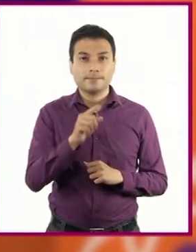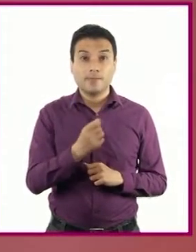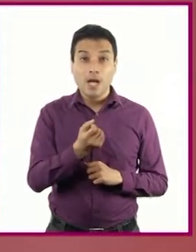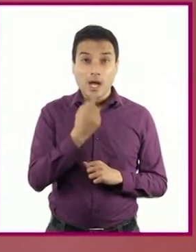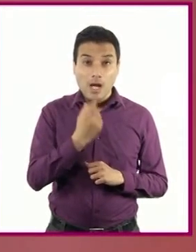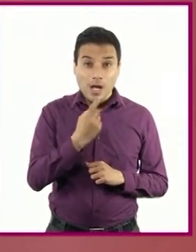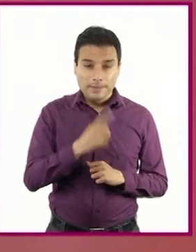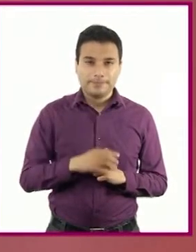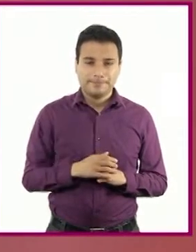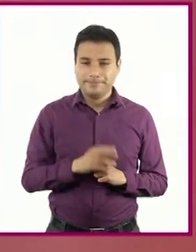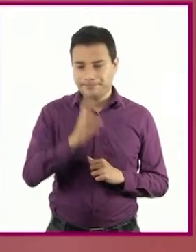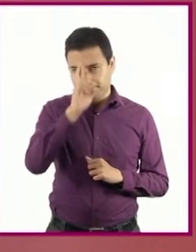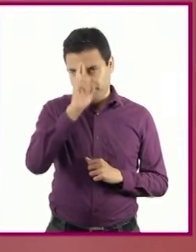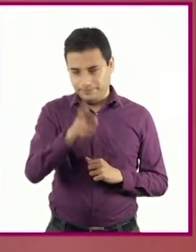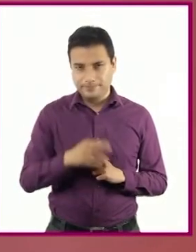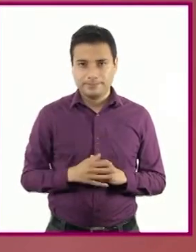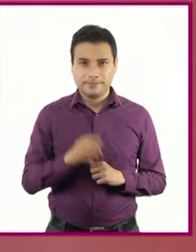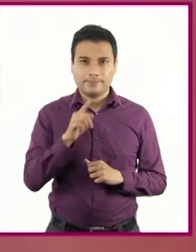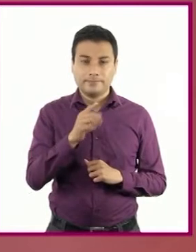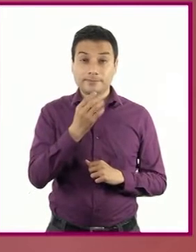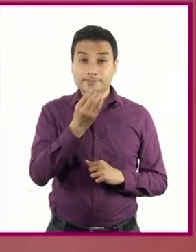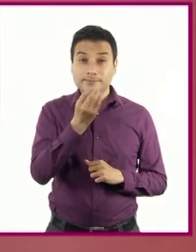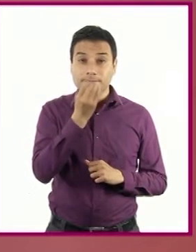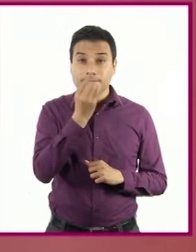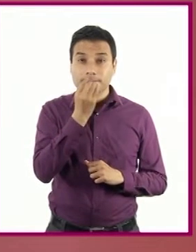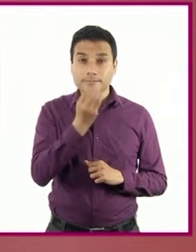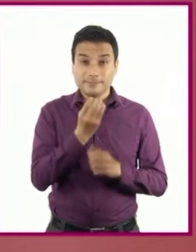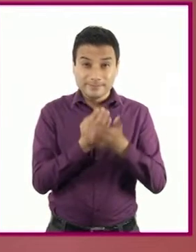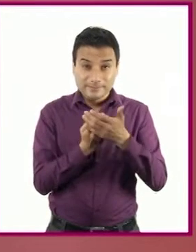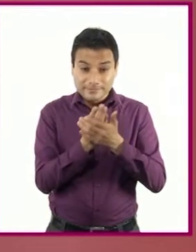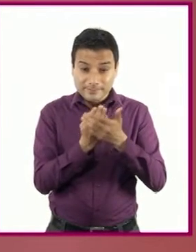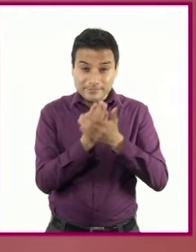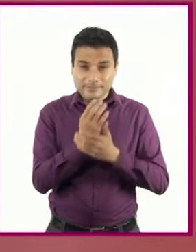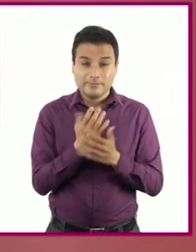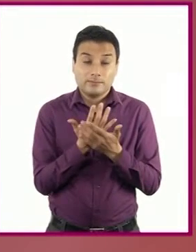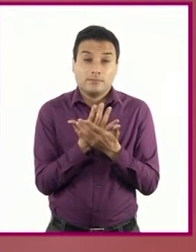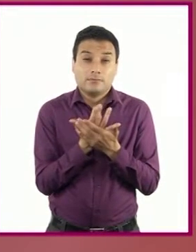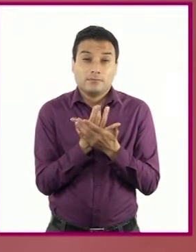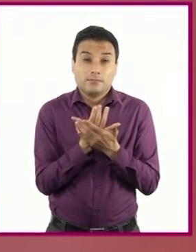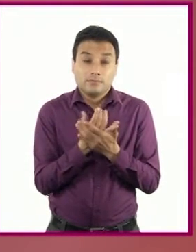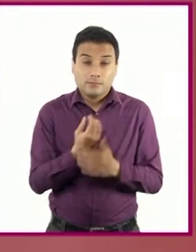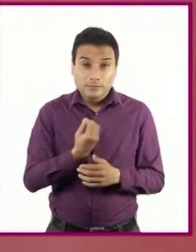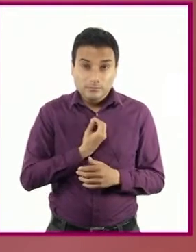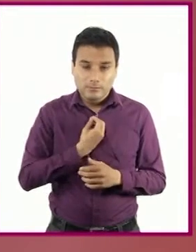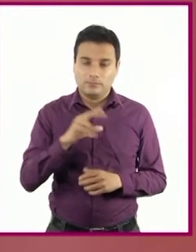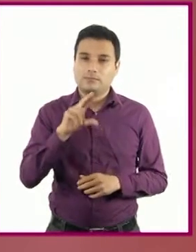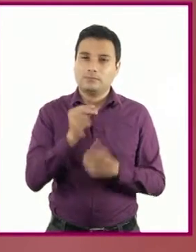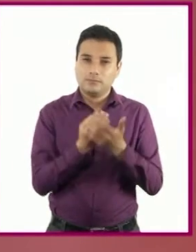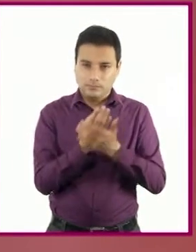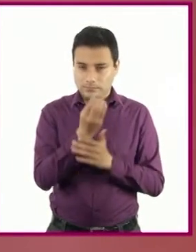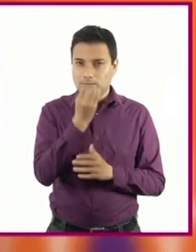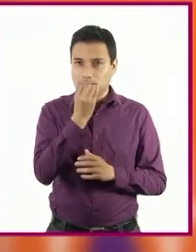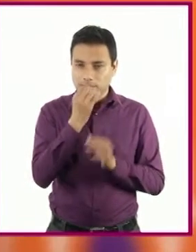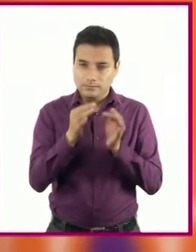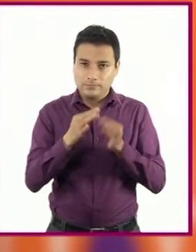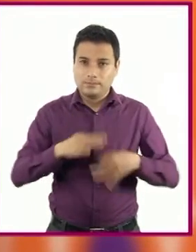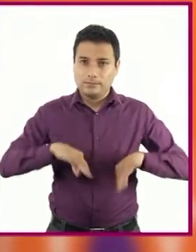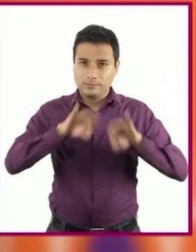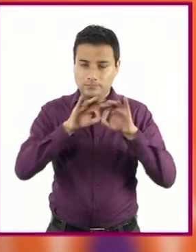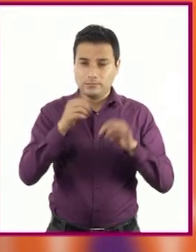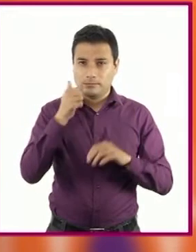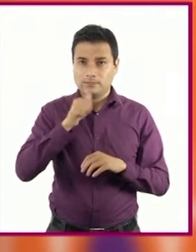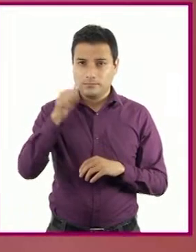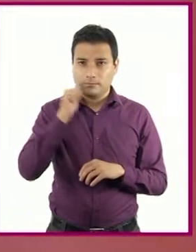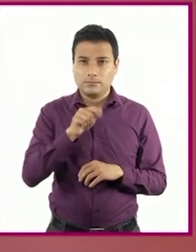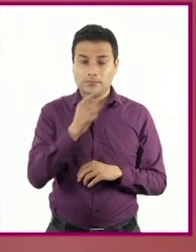analgésicos, evitar ayunos prolongados, ya que el desayuno es el alimento más importante del día, no comer en